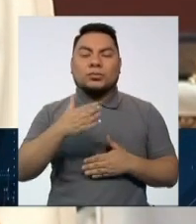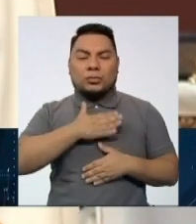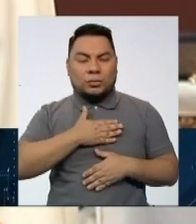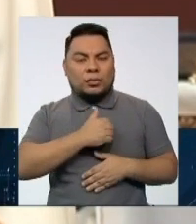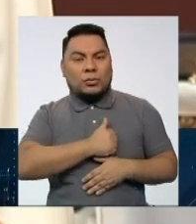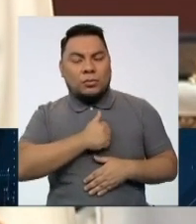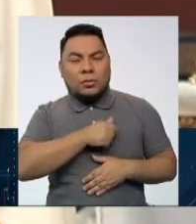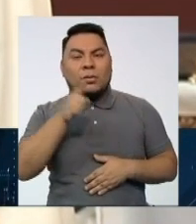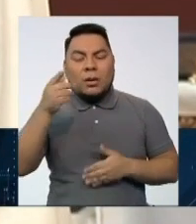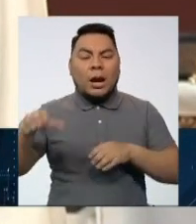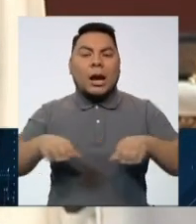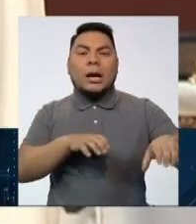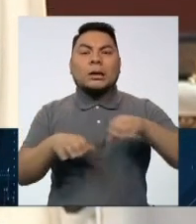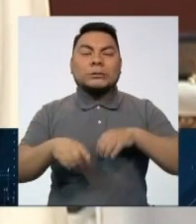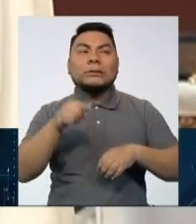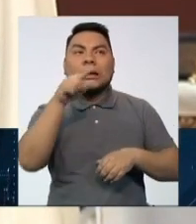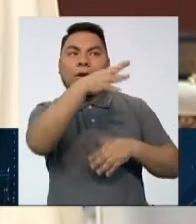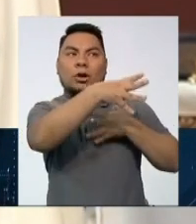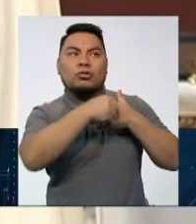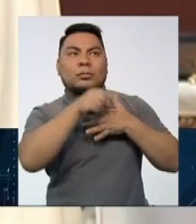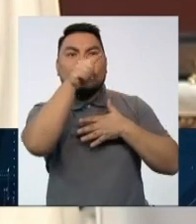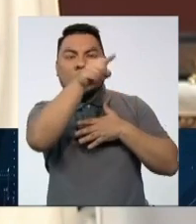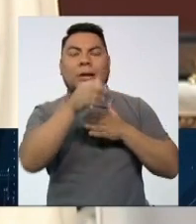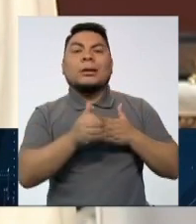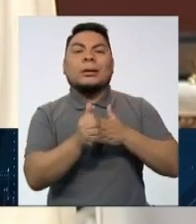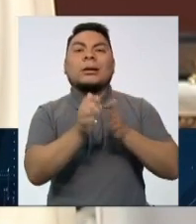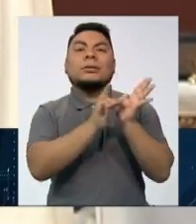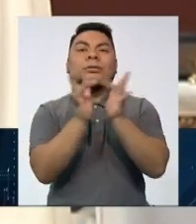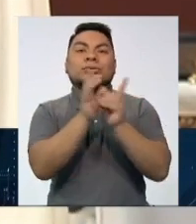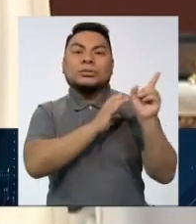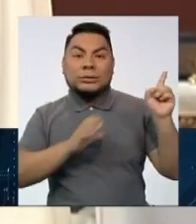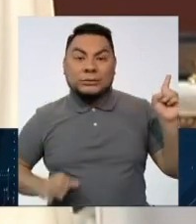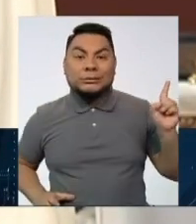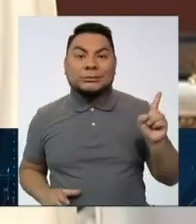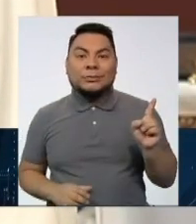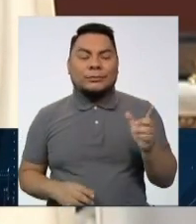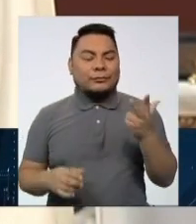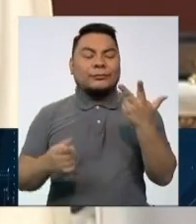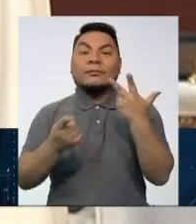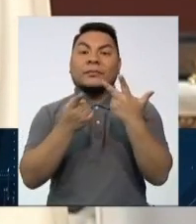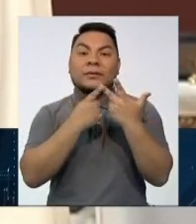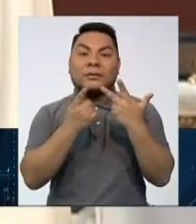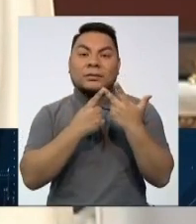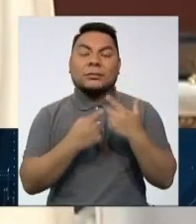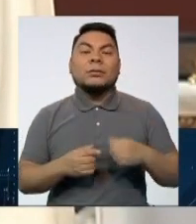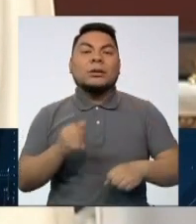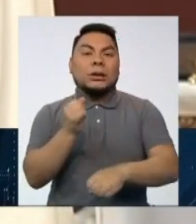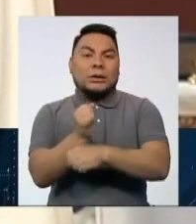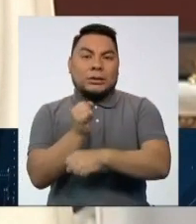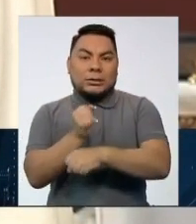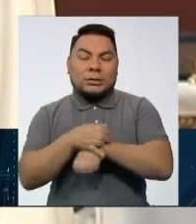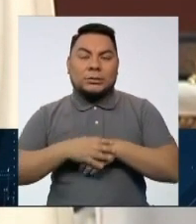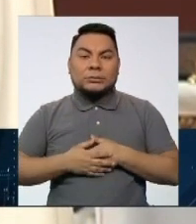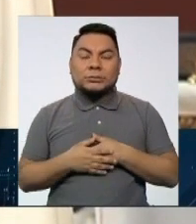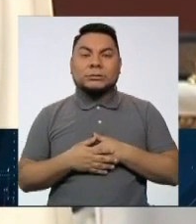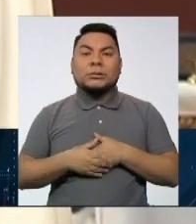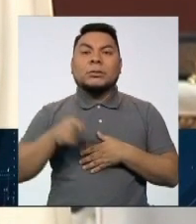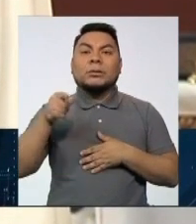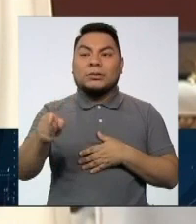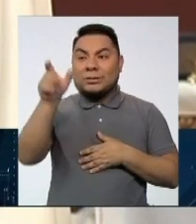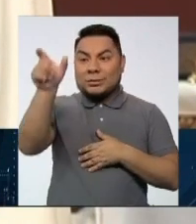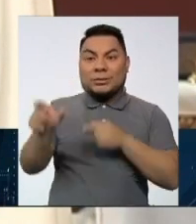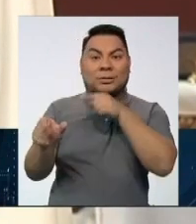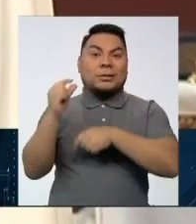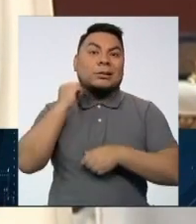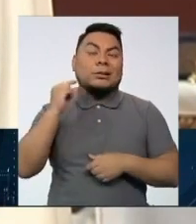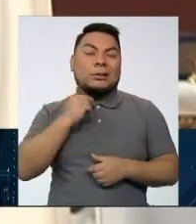y de proceder de Jesucristo. Tercero, la Iglesia. Ignacio no